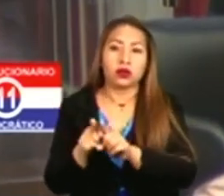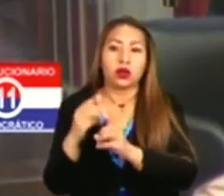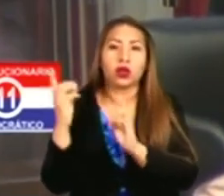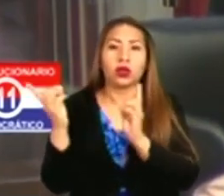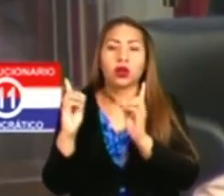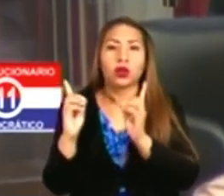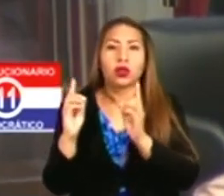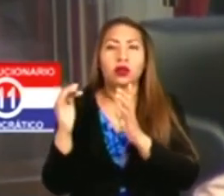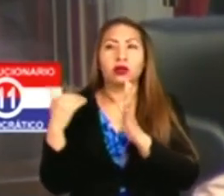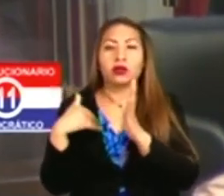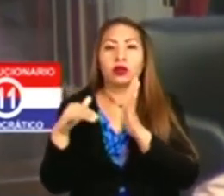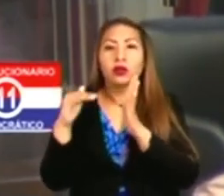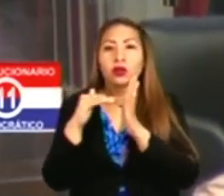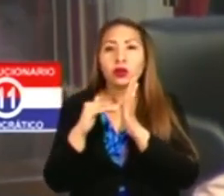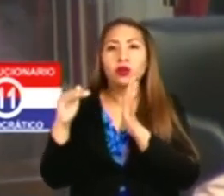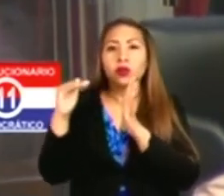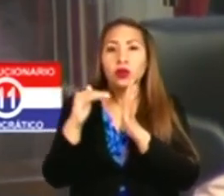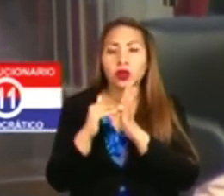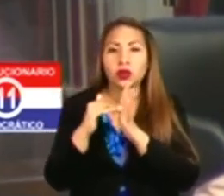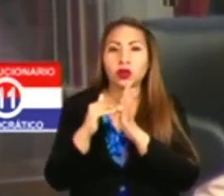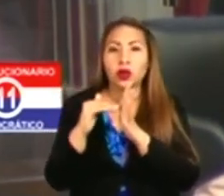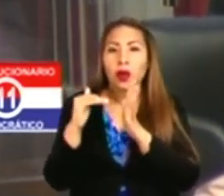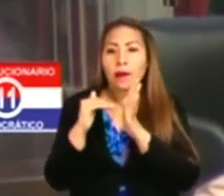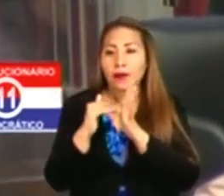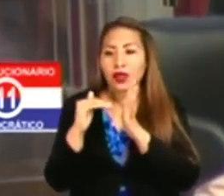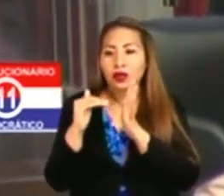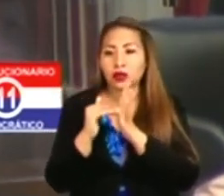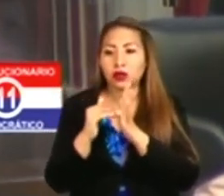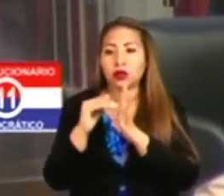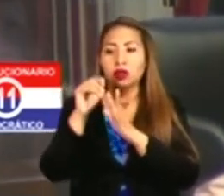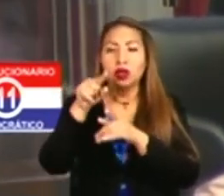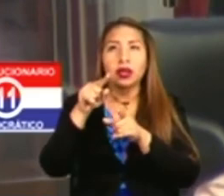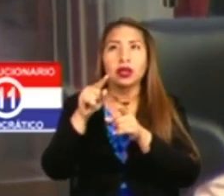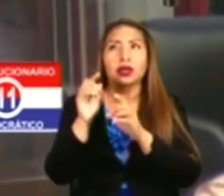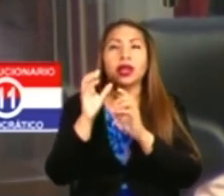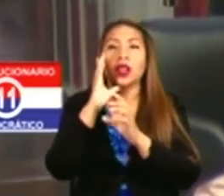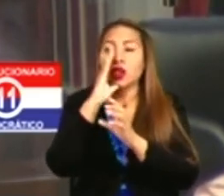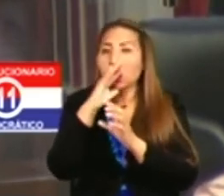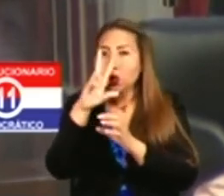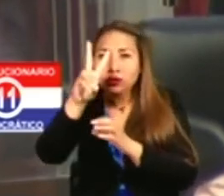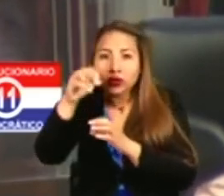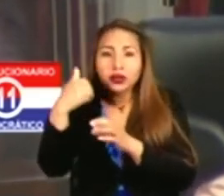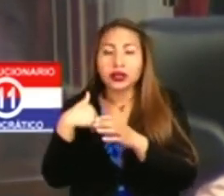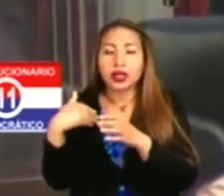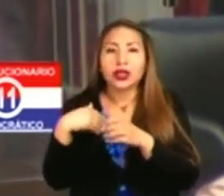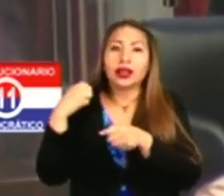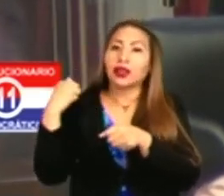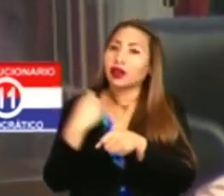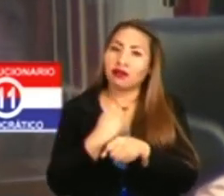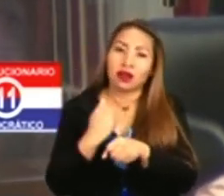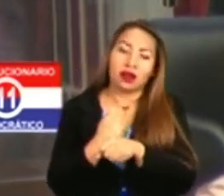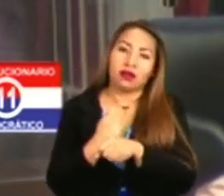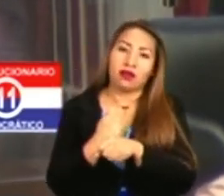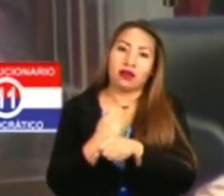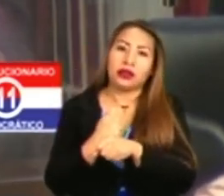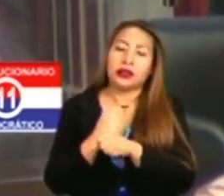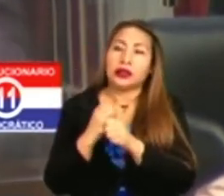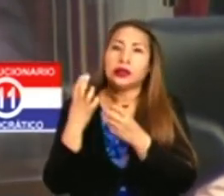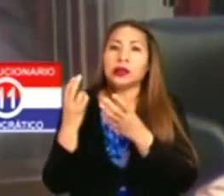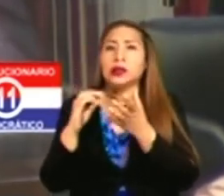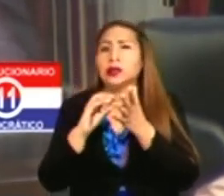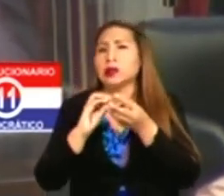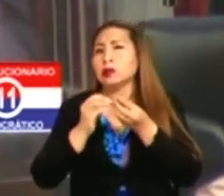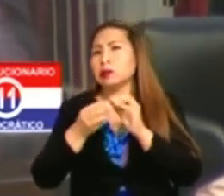1.148.072 panameños sin empleo y en la informalidad. Cifras de las que cito al Ministerio de Trabajo y